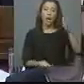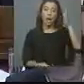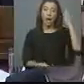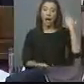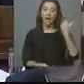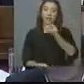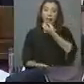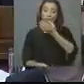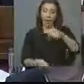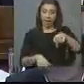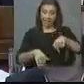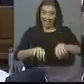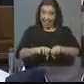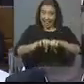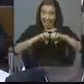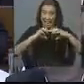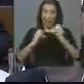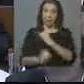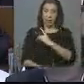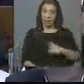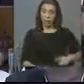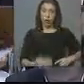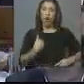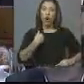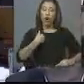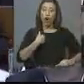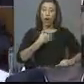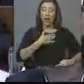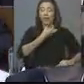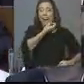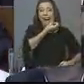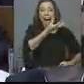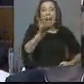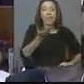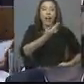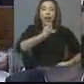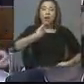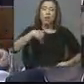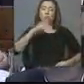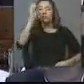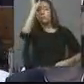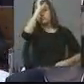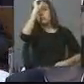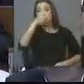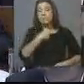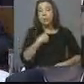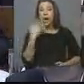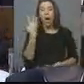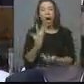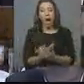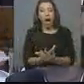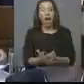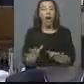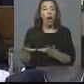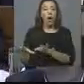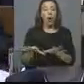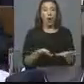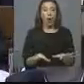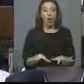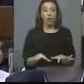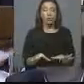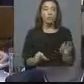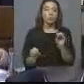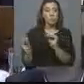planteados en esta Cámara de Diputados. Yo quisiera señalar que en nuestra mirada existen aspectos que se